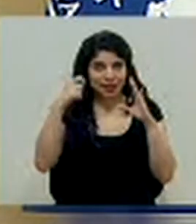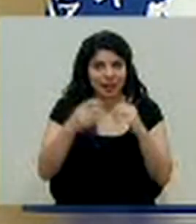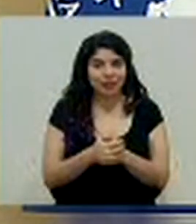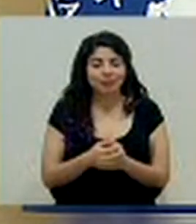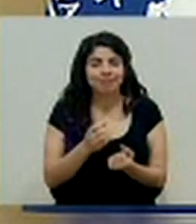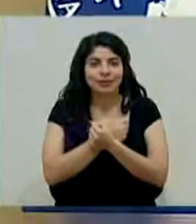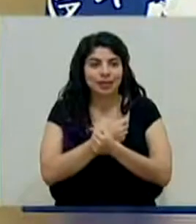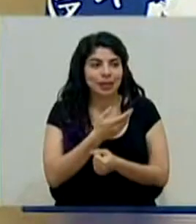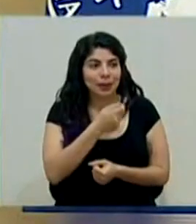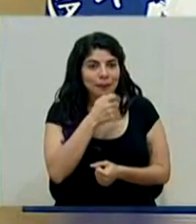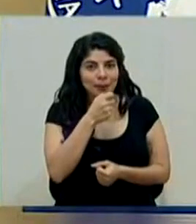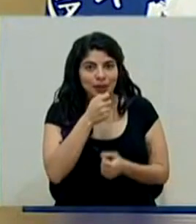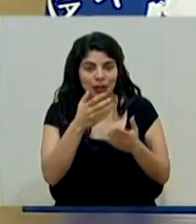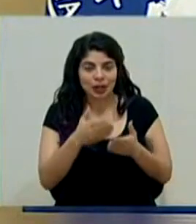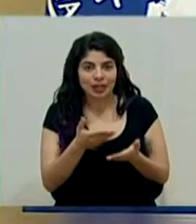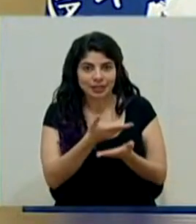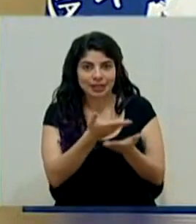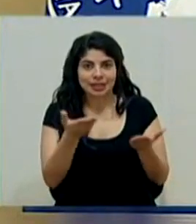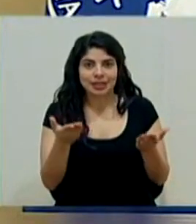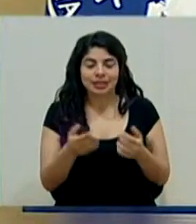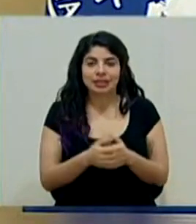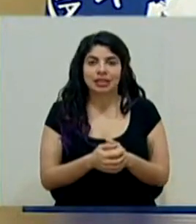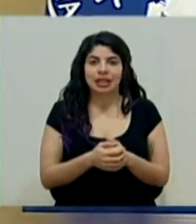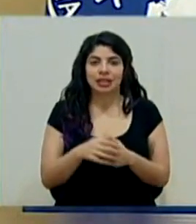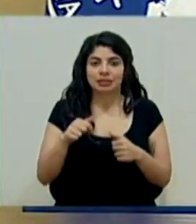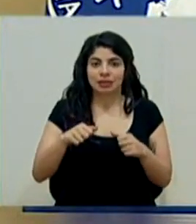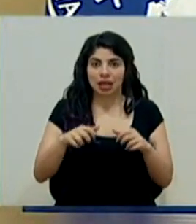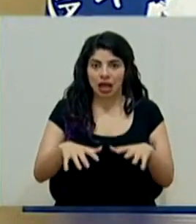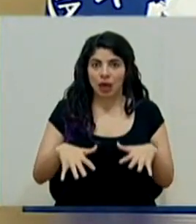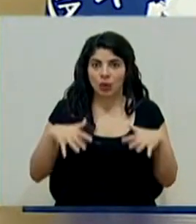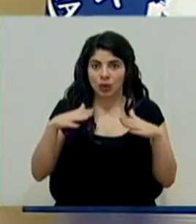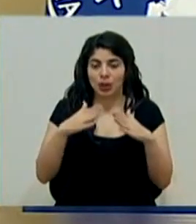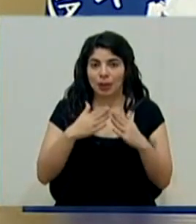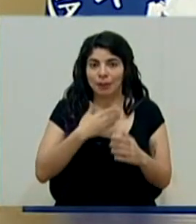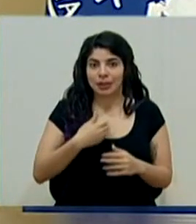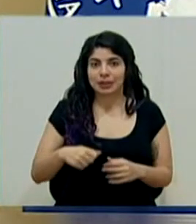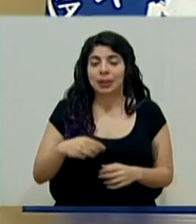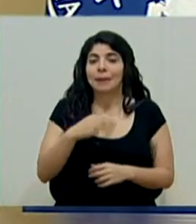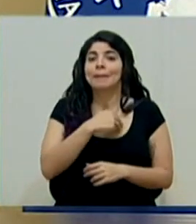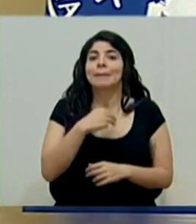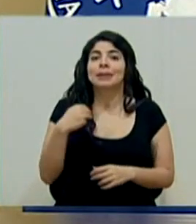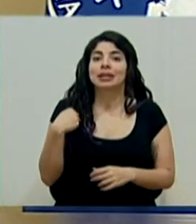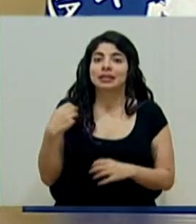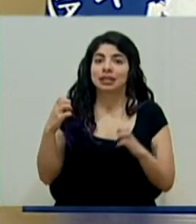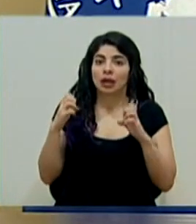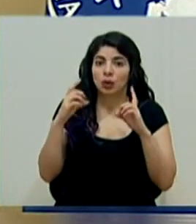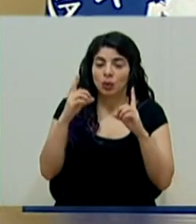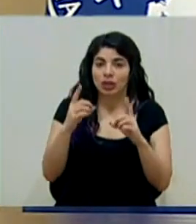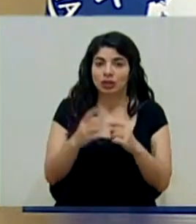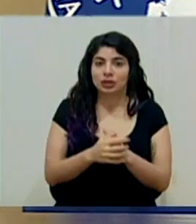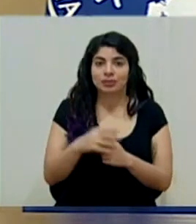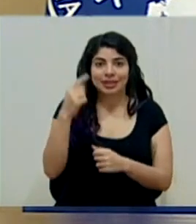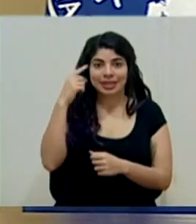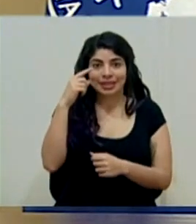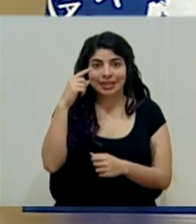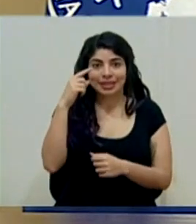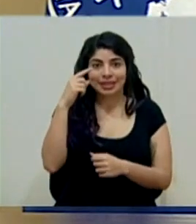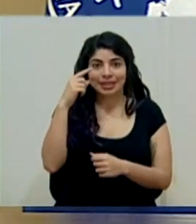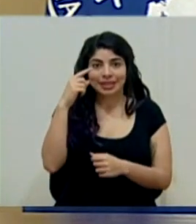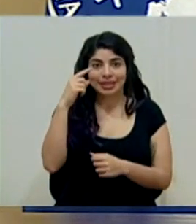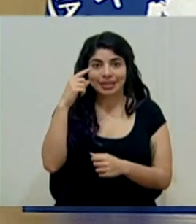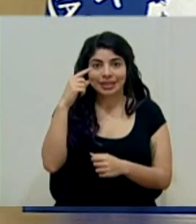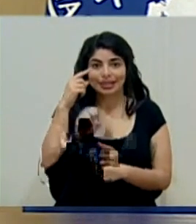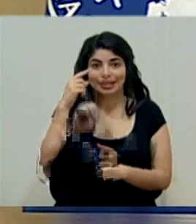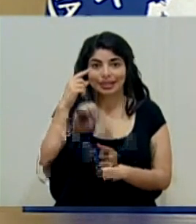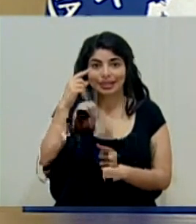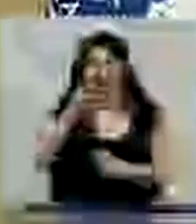los estimados periodistas que están en el auditorio de presidencia, a la ministra de Educación, doña Giselle, y a don Sigifredo,